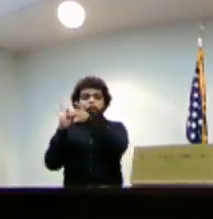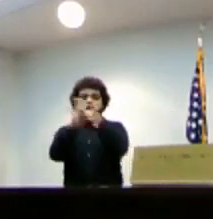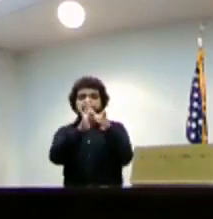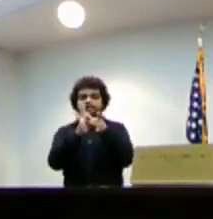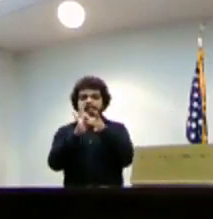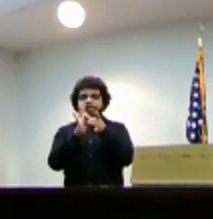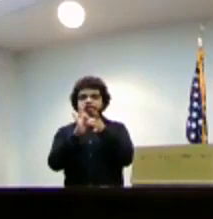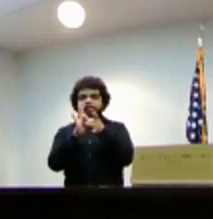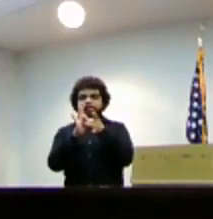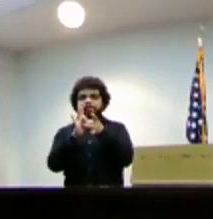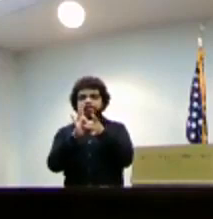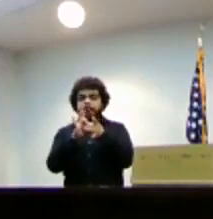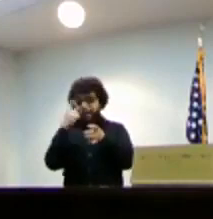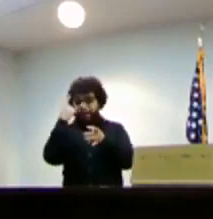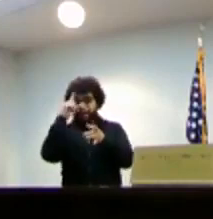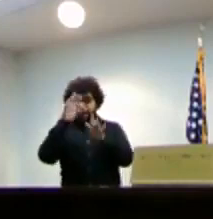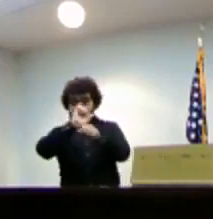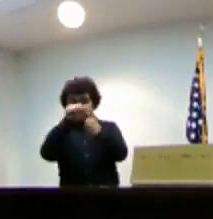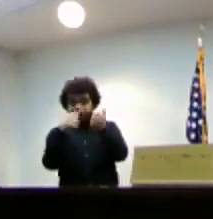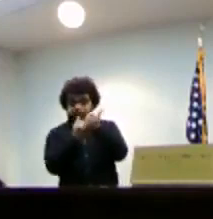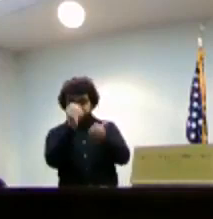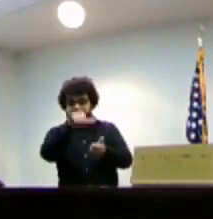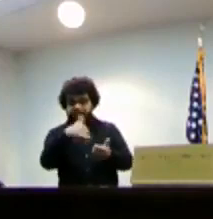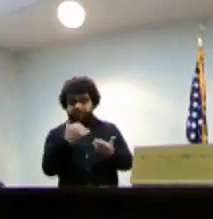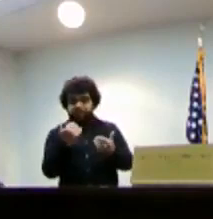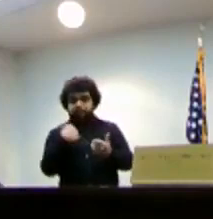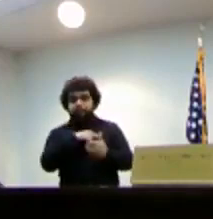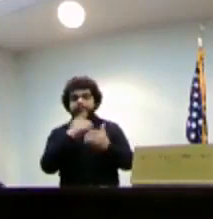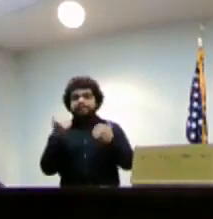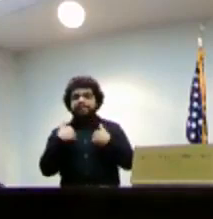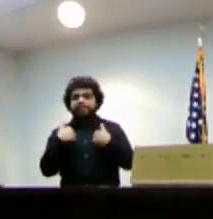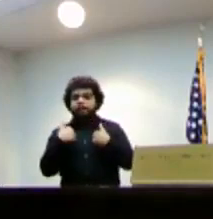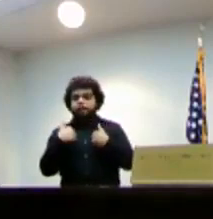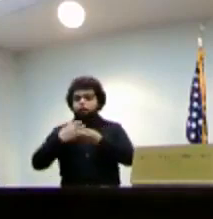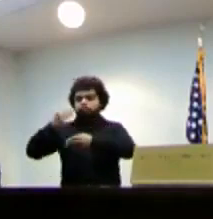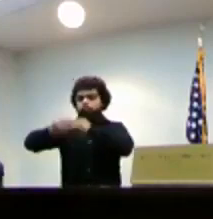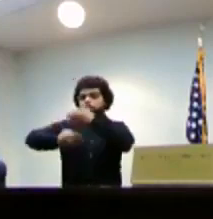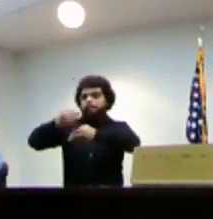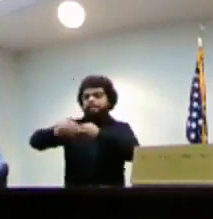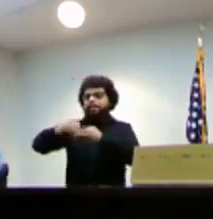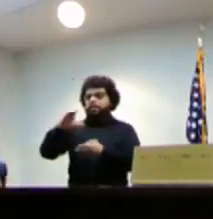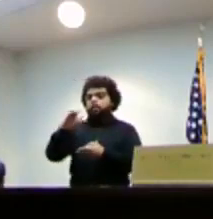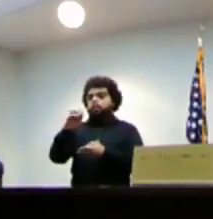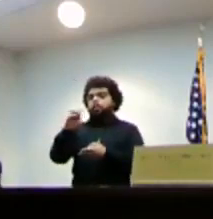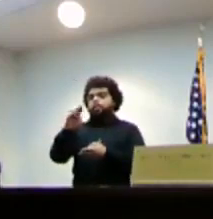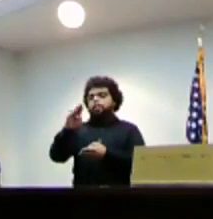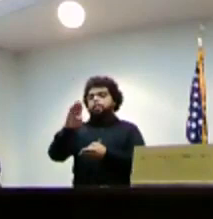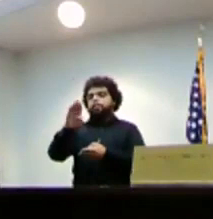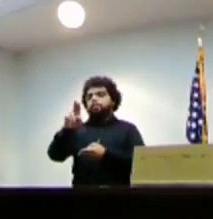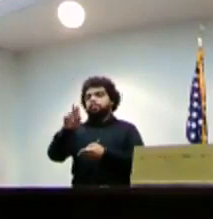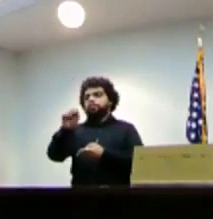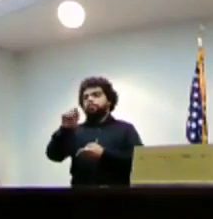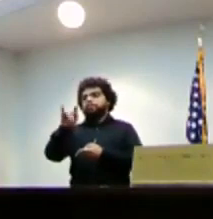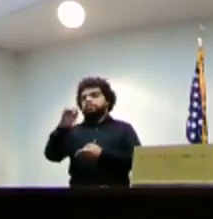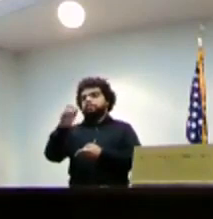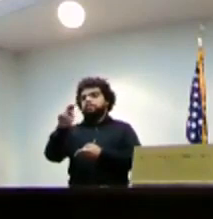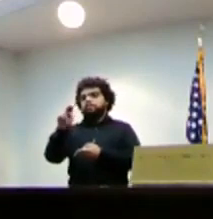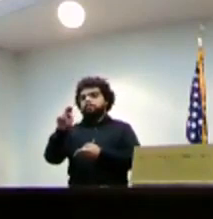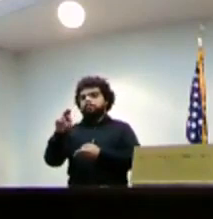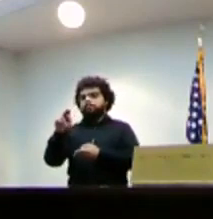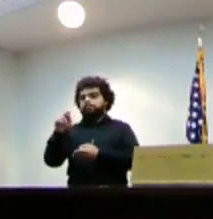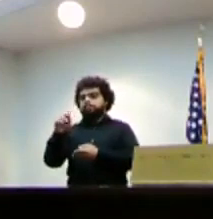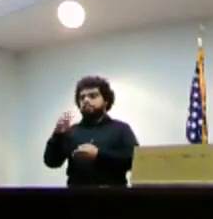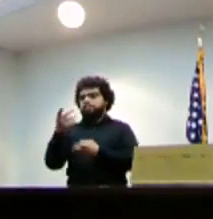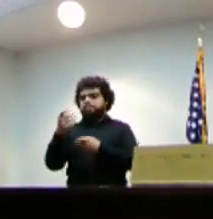para complementar eso, tenemos también turbinas de combustión. Las turbinas de combustión que funcionan con el